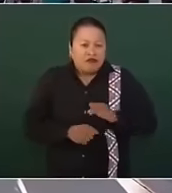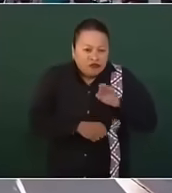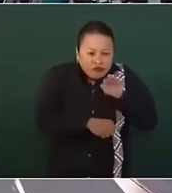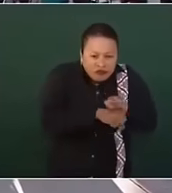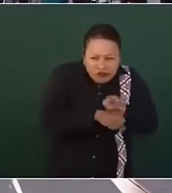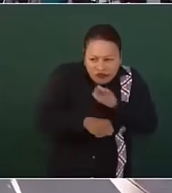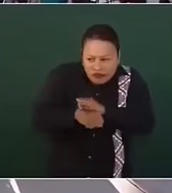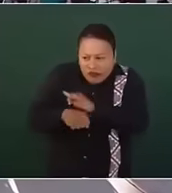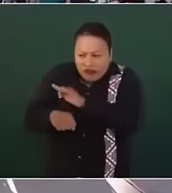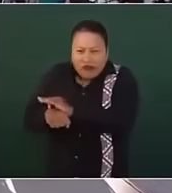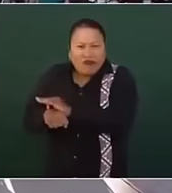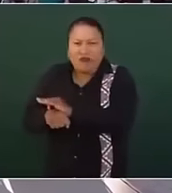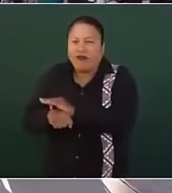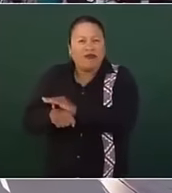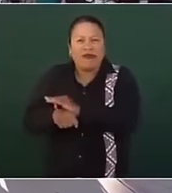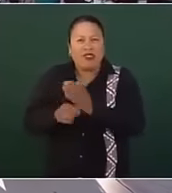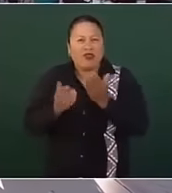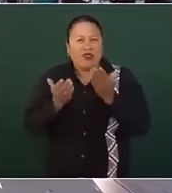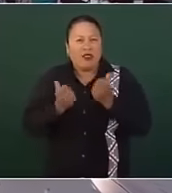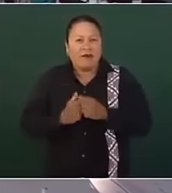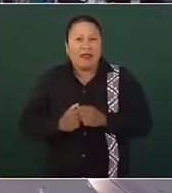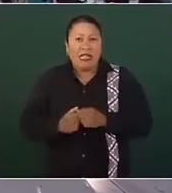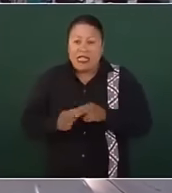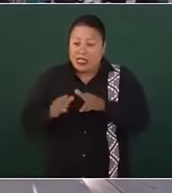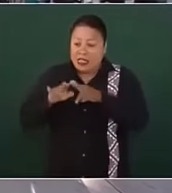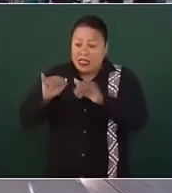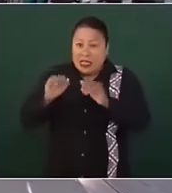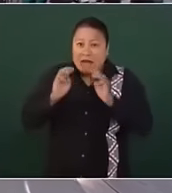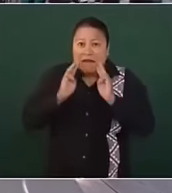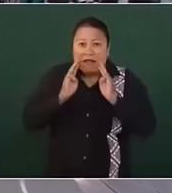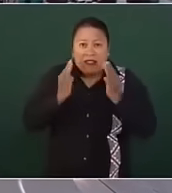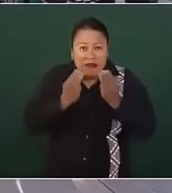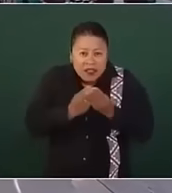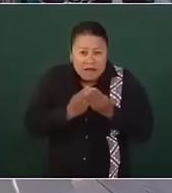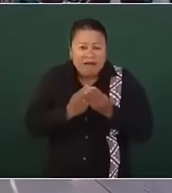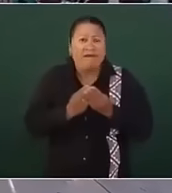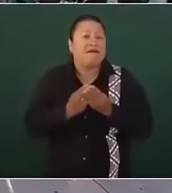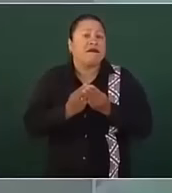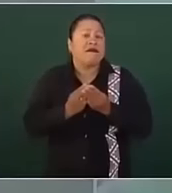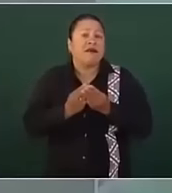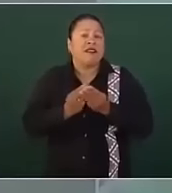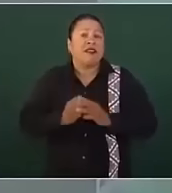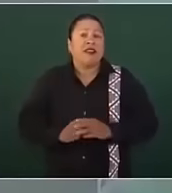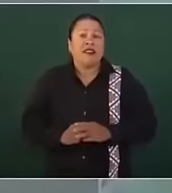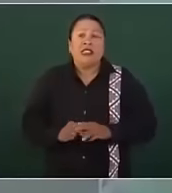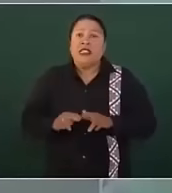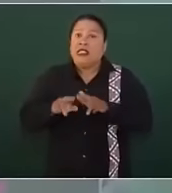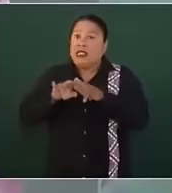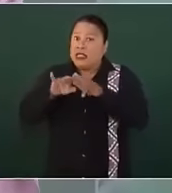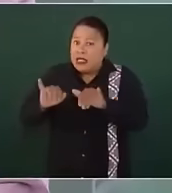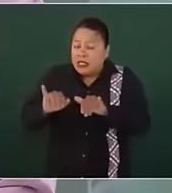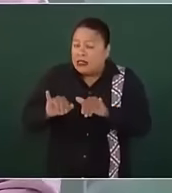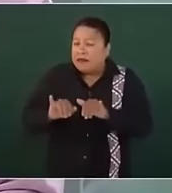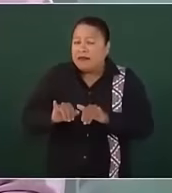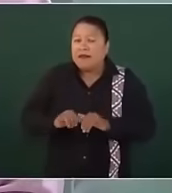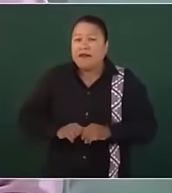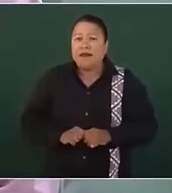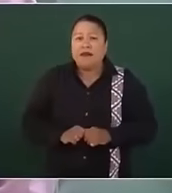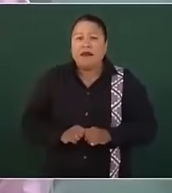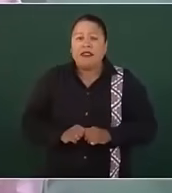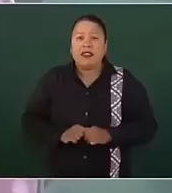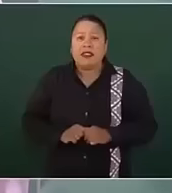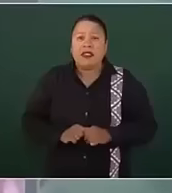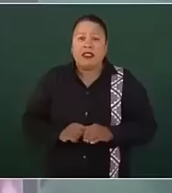protección ni a la delincuencia organizada ni a